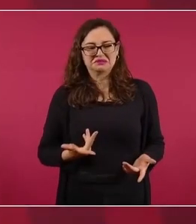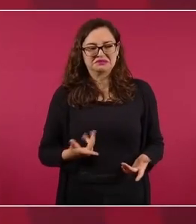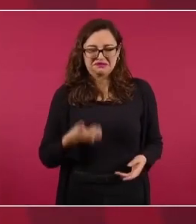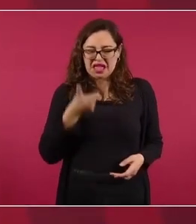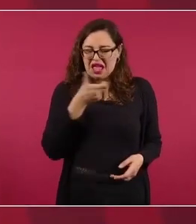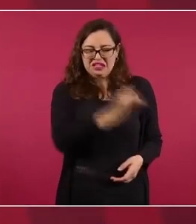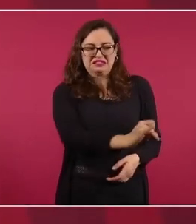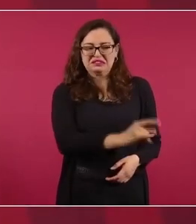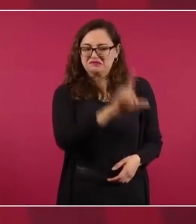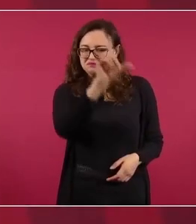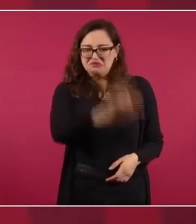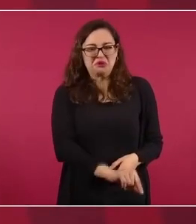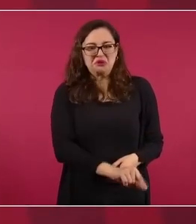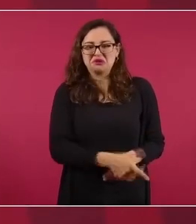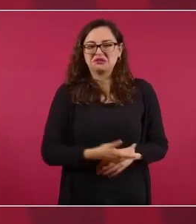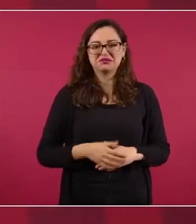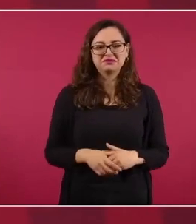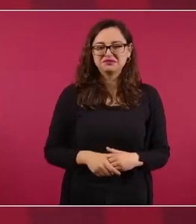Pero,